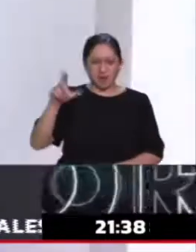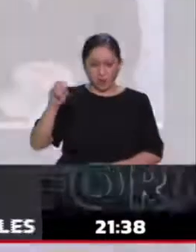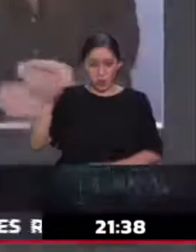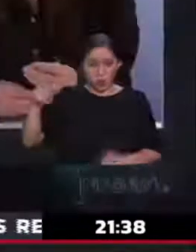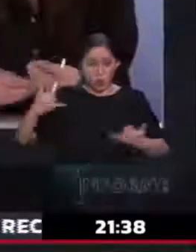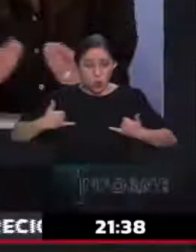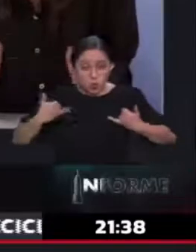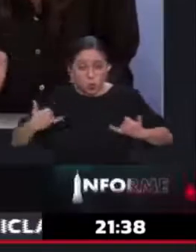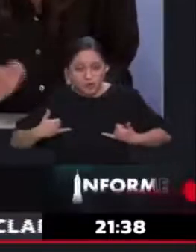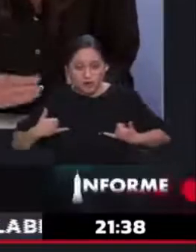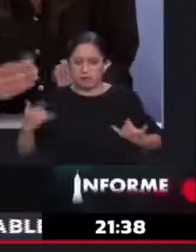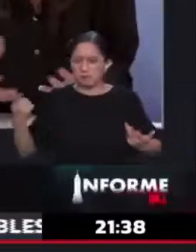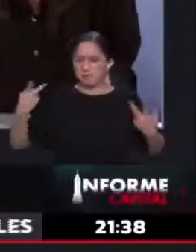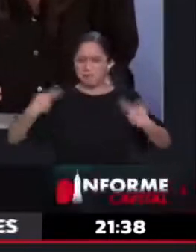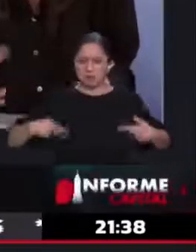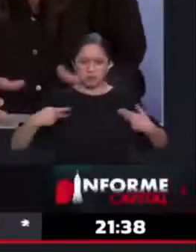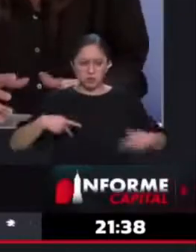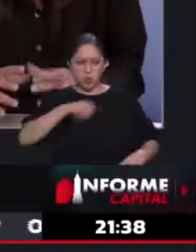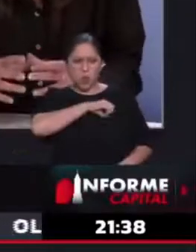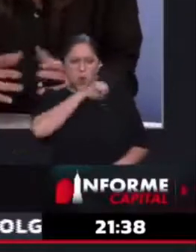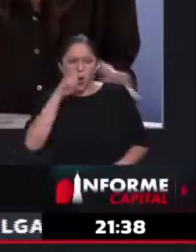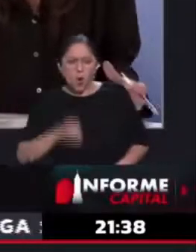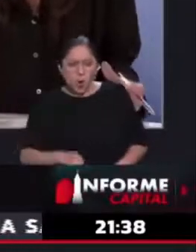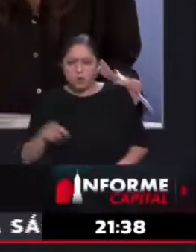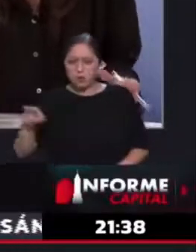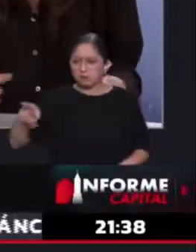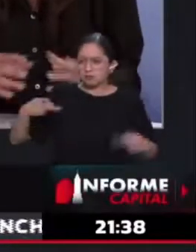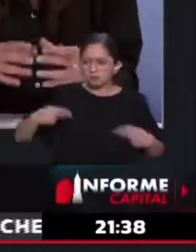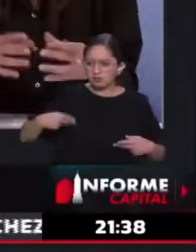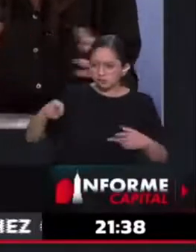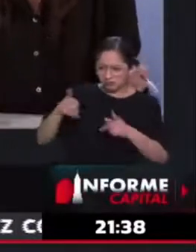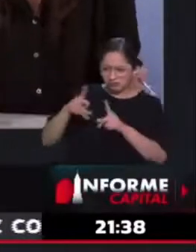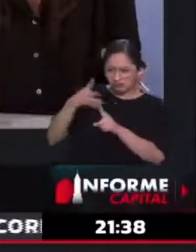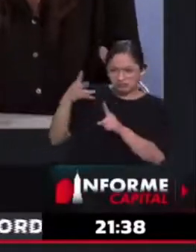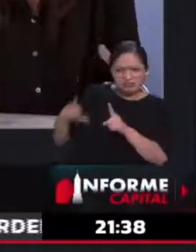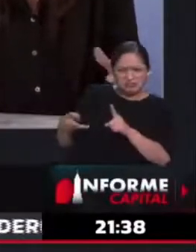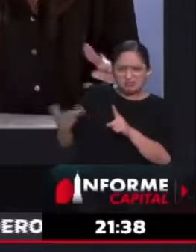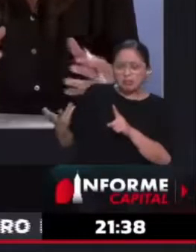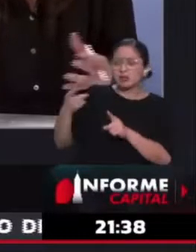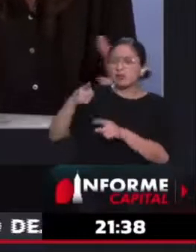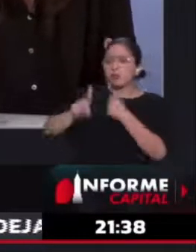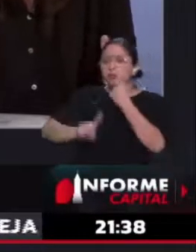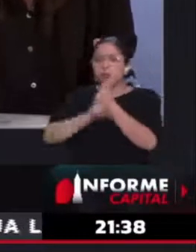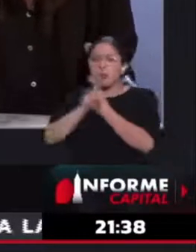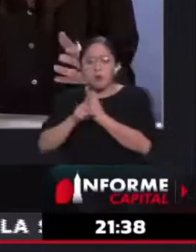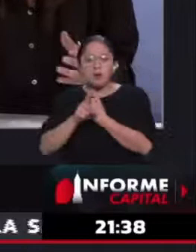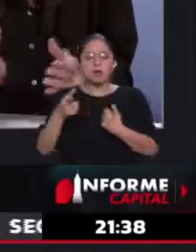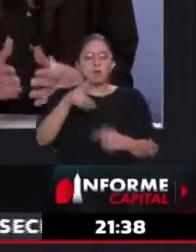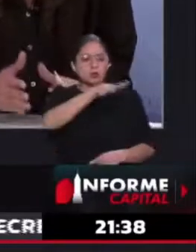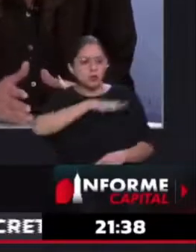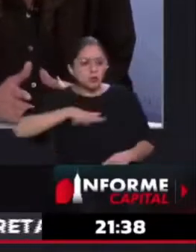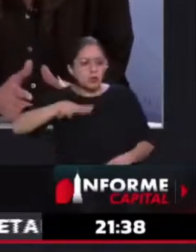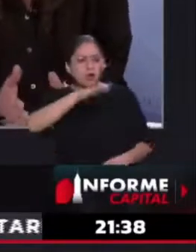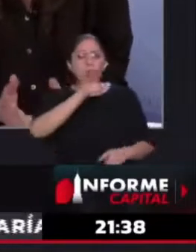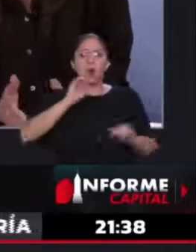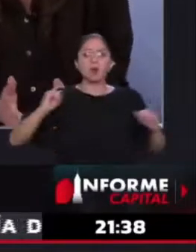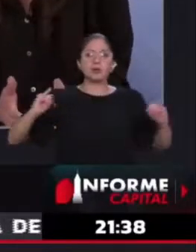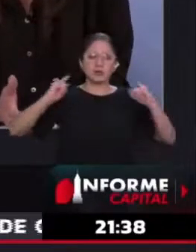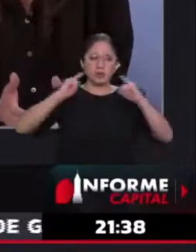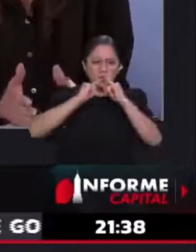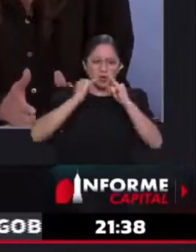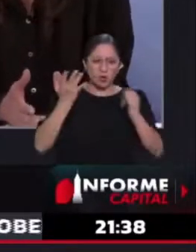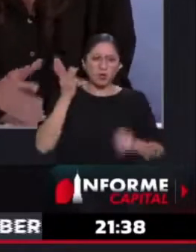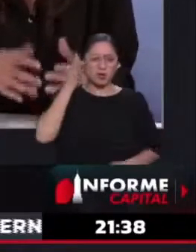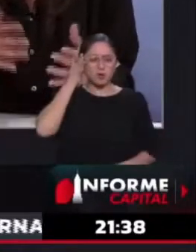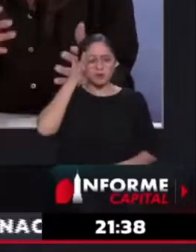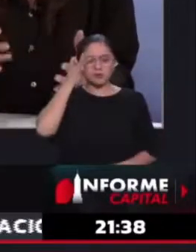situación de homofobia que atraviesa a la sociedad, a las instituciones, todas? Es decir, no es una